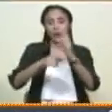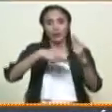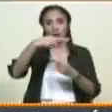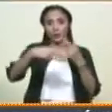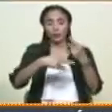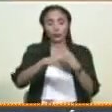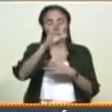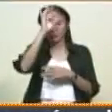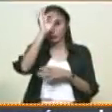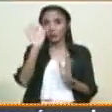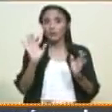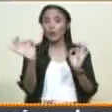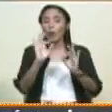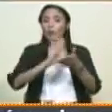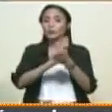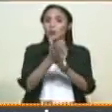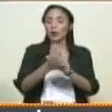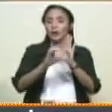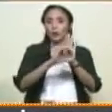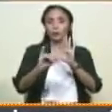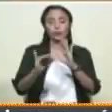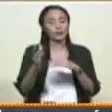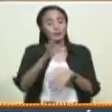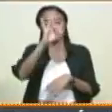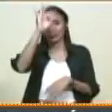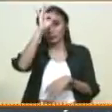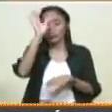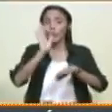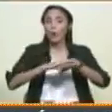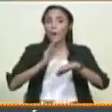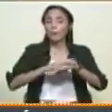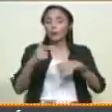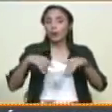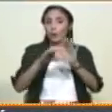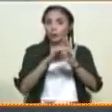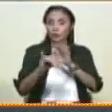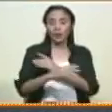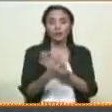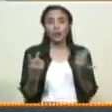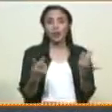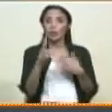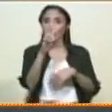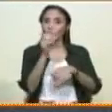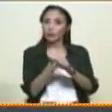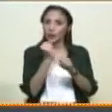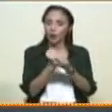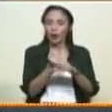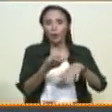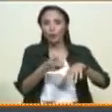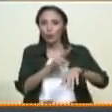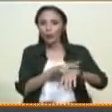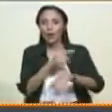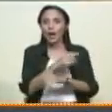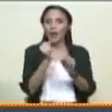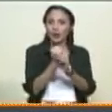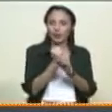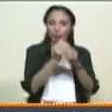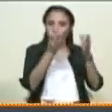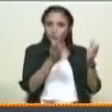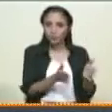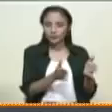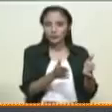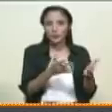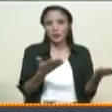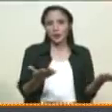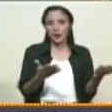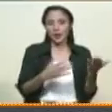constituyente, porque es que la constituyente tiene doble trabajo, las labores propias de la constituyente y las labores